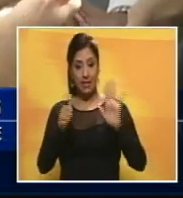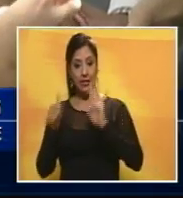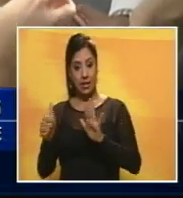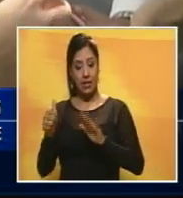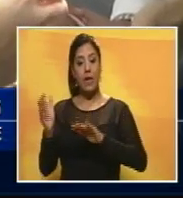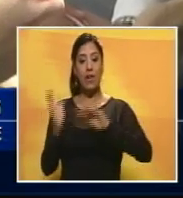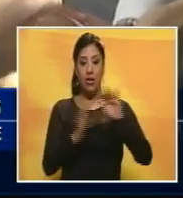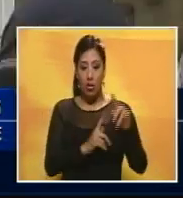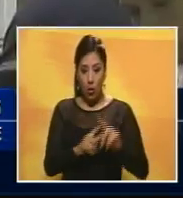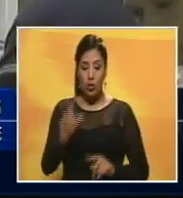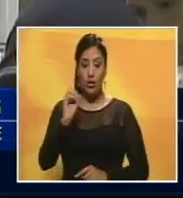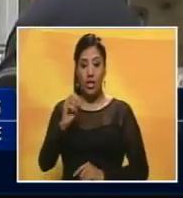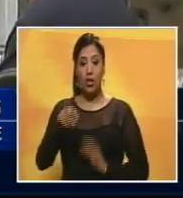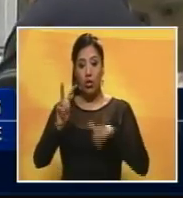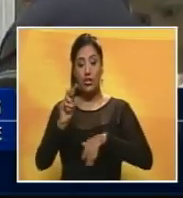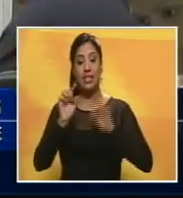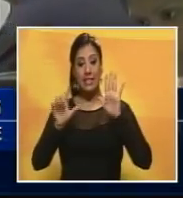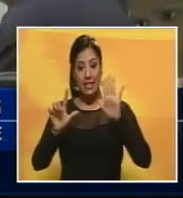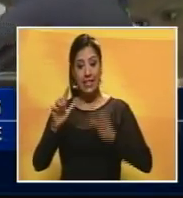0212-730-4666,